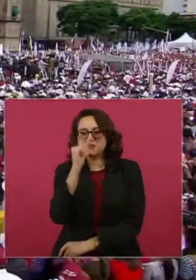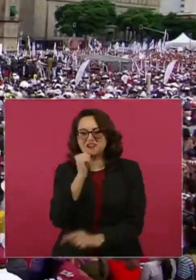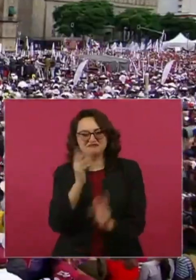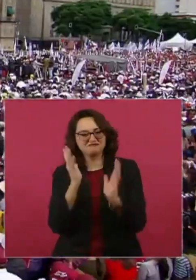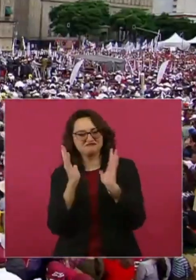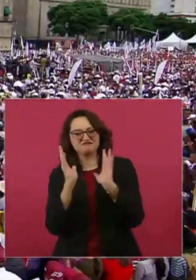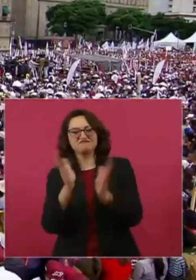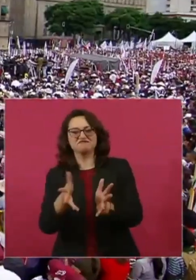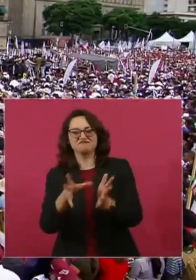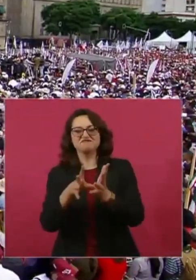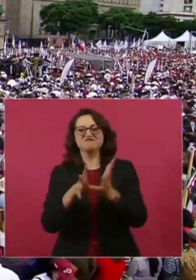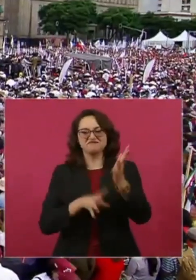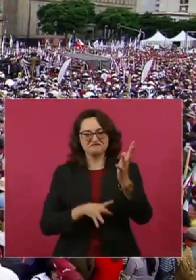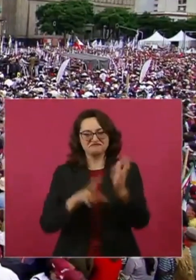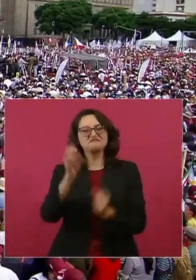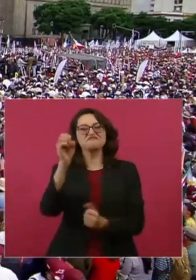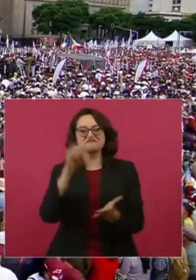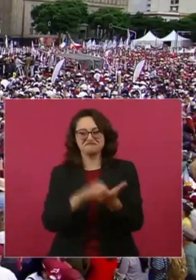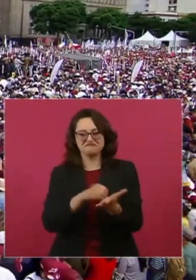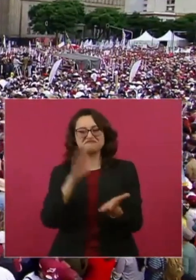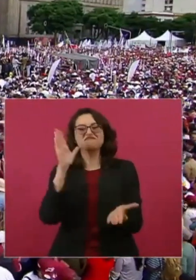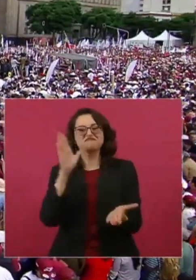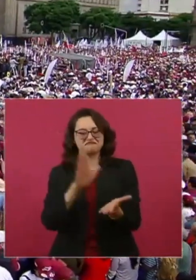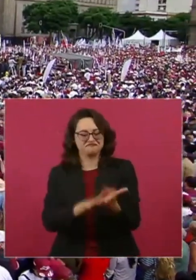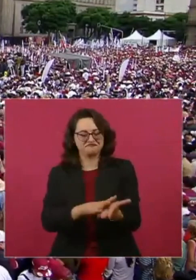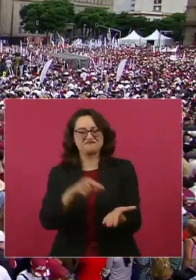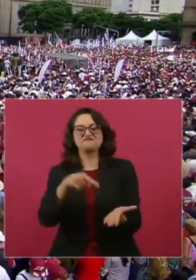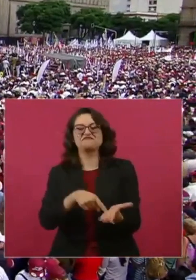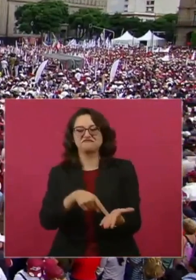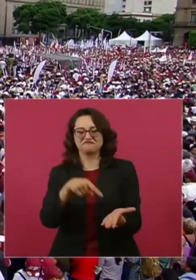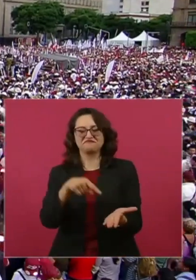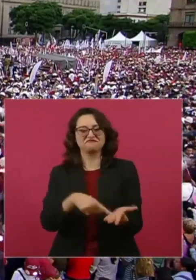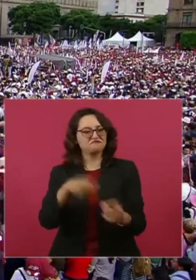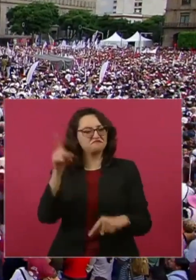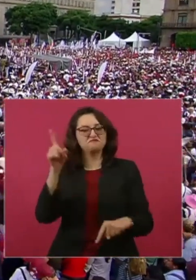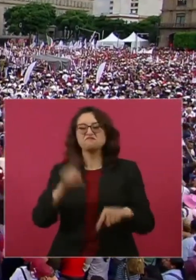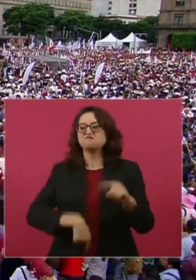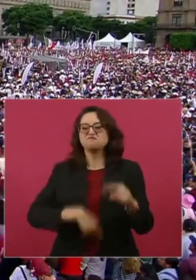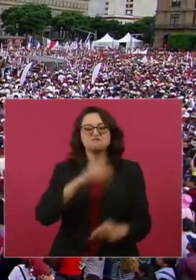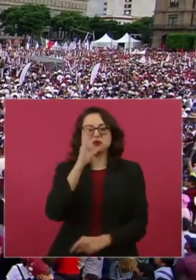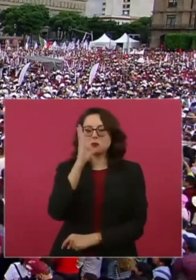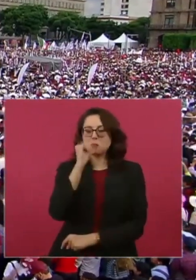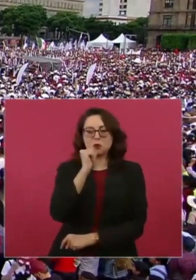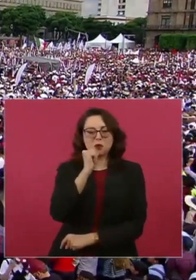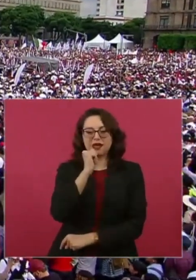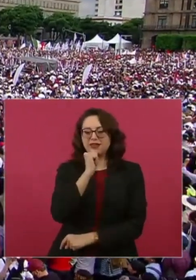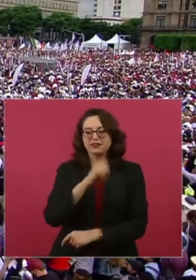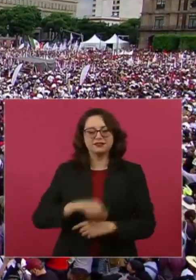the No se Social va. Security for seniors stays.